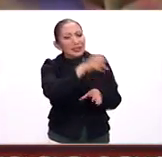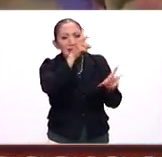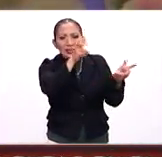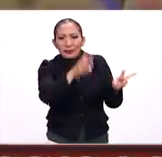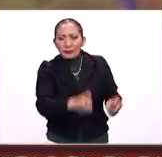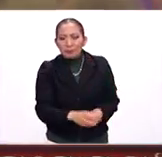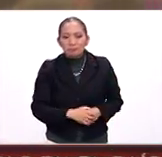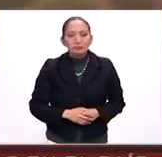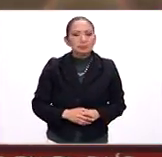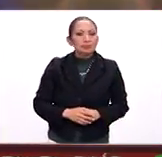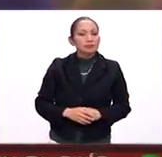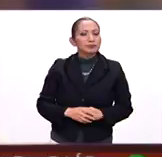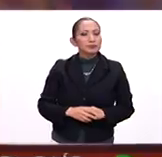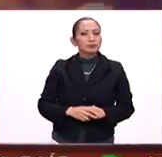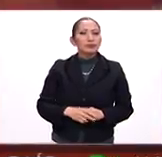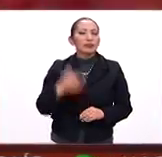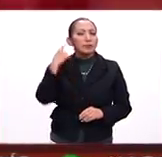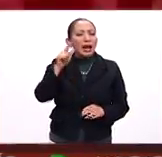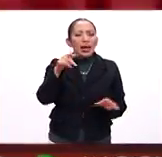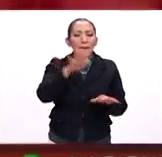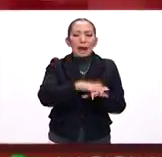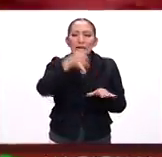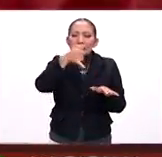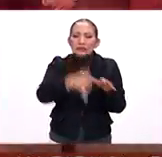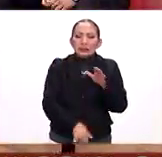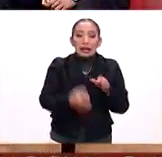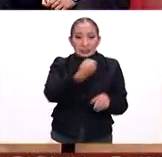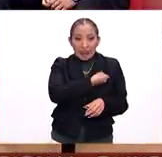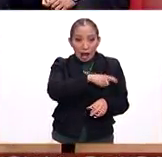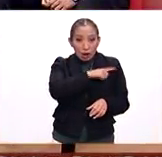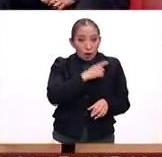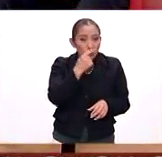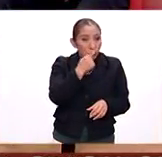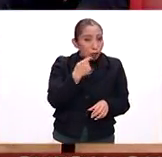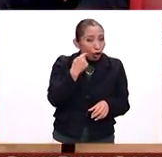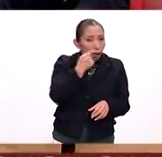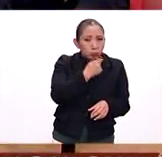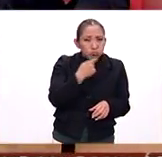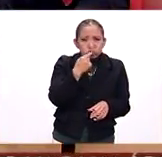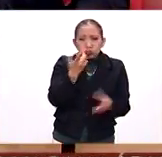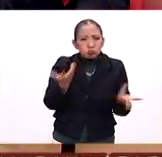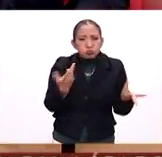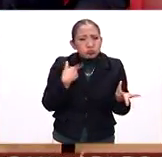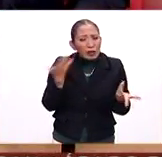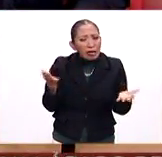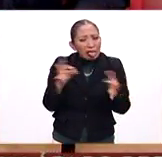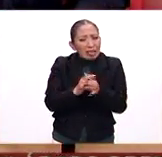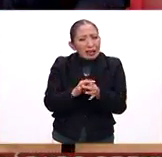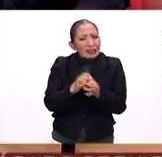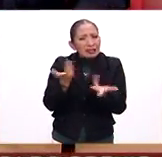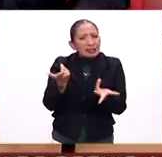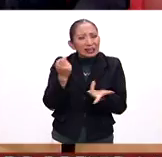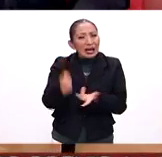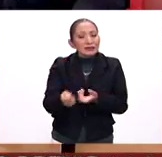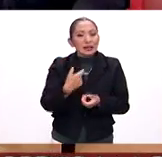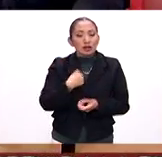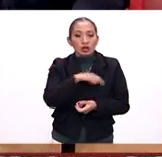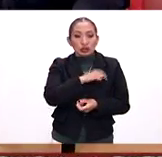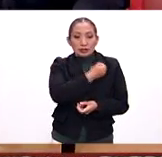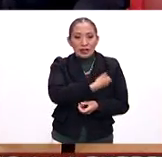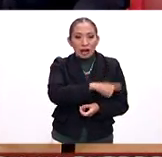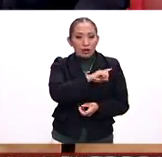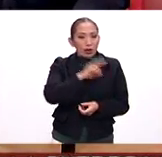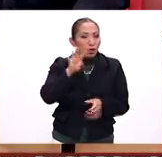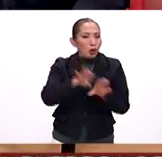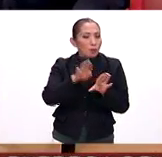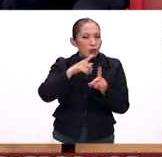este tema. Para aterrizar un poquito, la salud bucal, ¿qué es lo que involucra una salud bucal? Mira, nosotros nos dimos